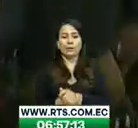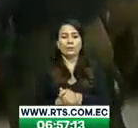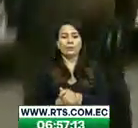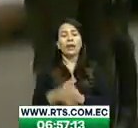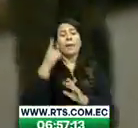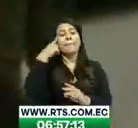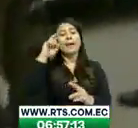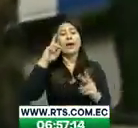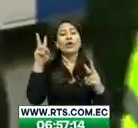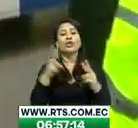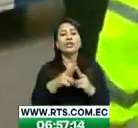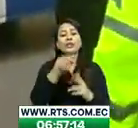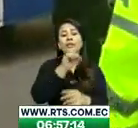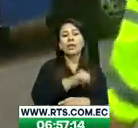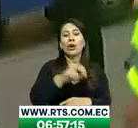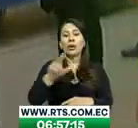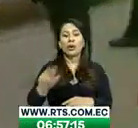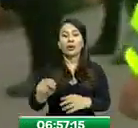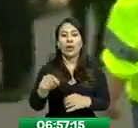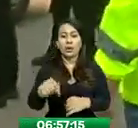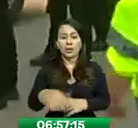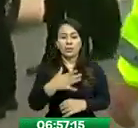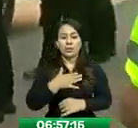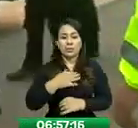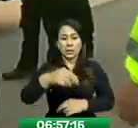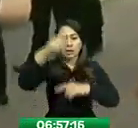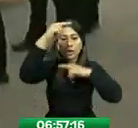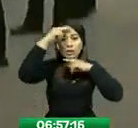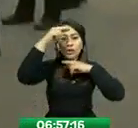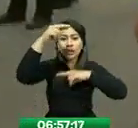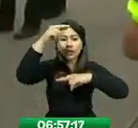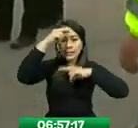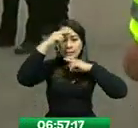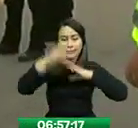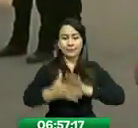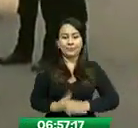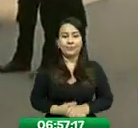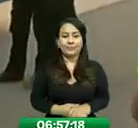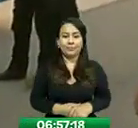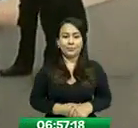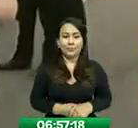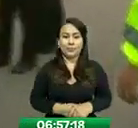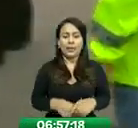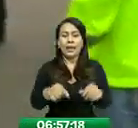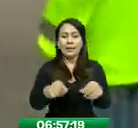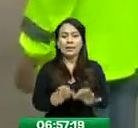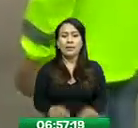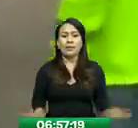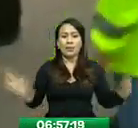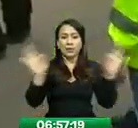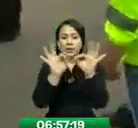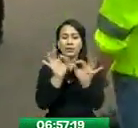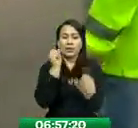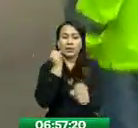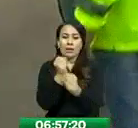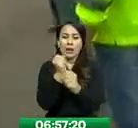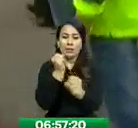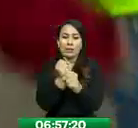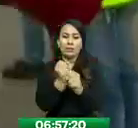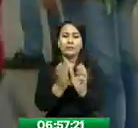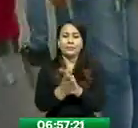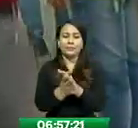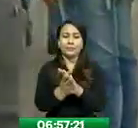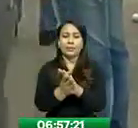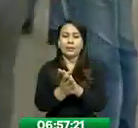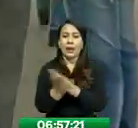Para conocer si existe alguna novedad en lo que va de este importante trabajo. Por acá está, me